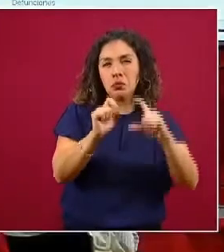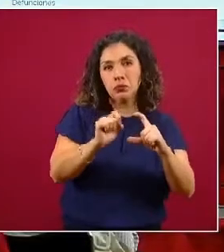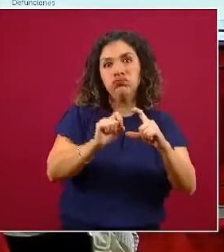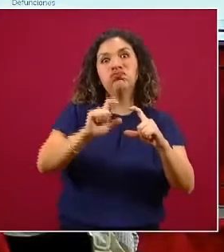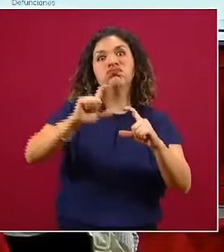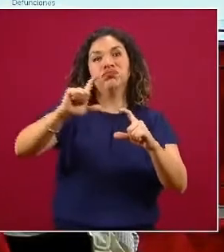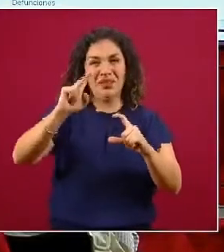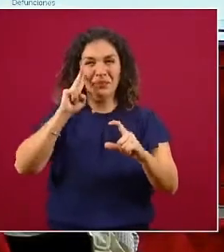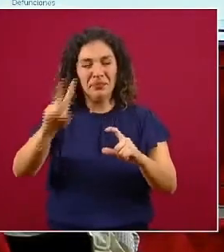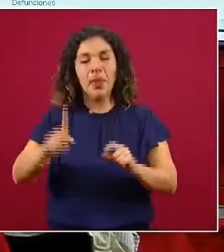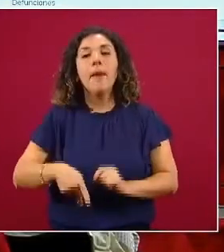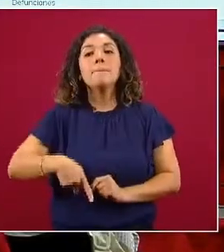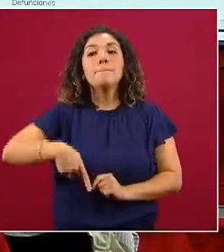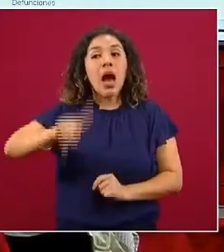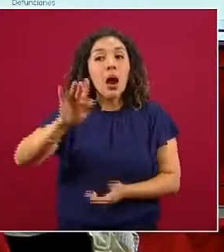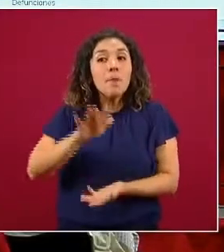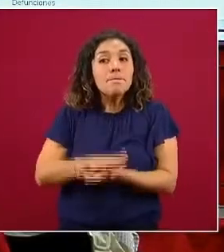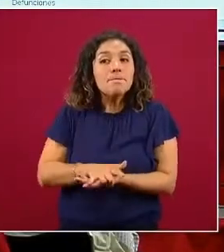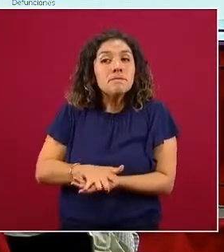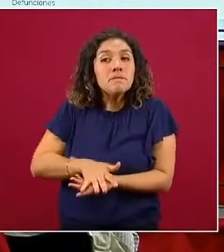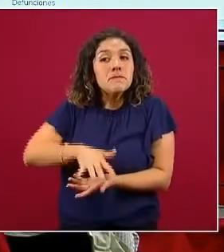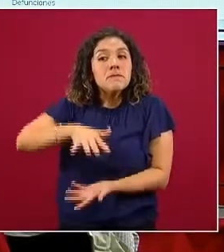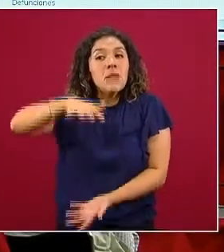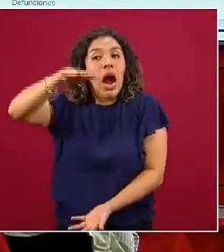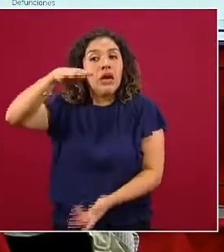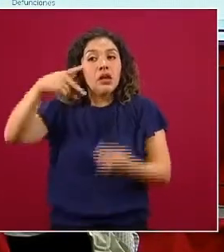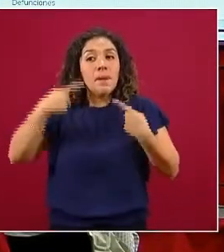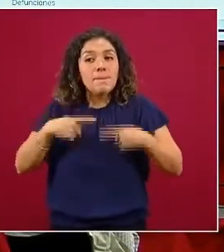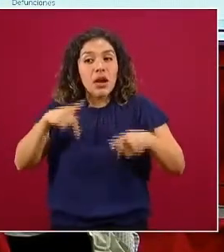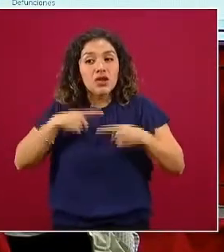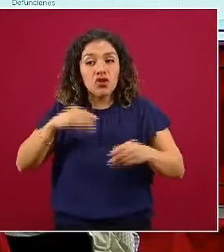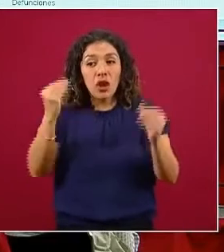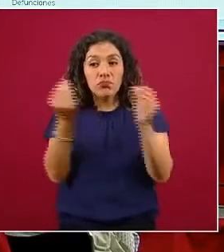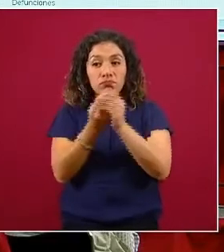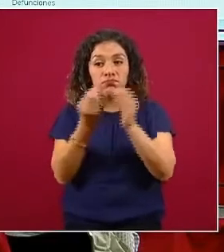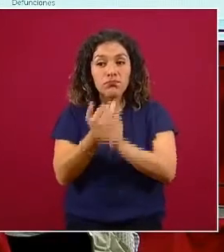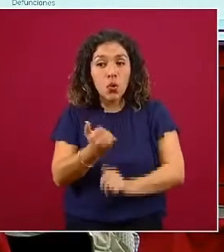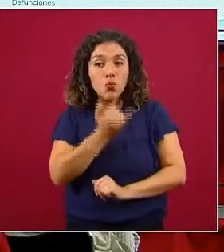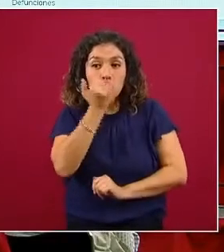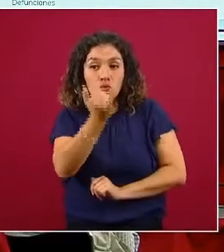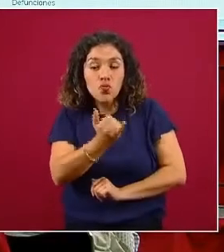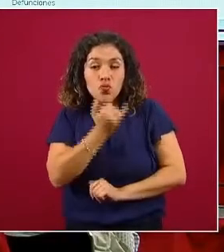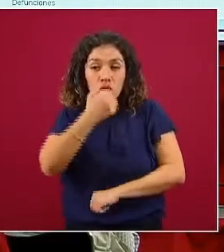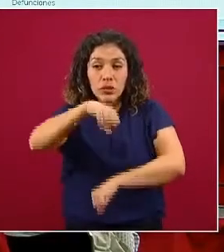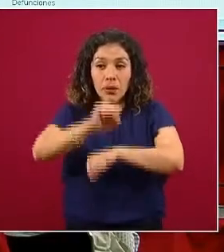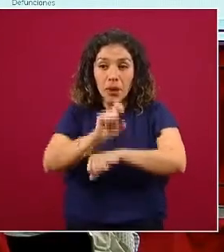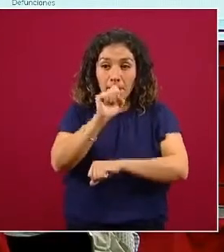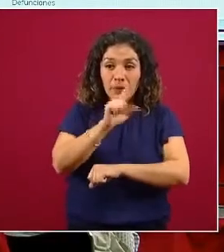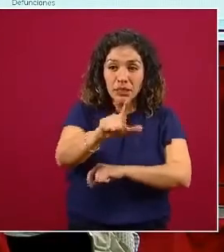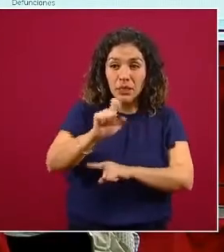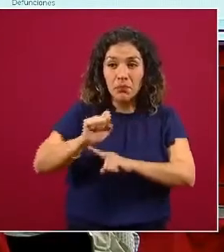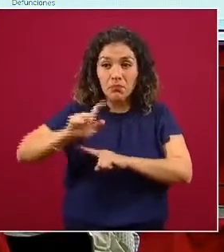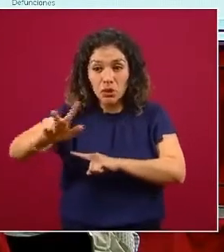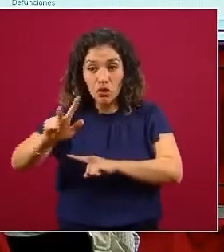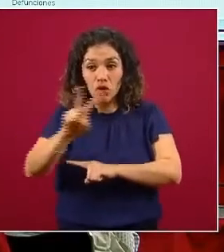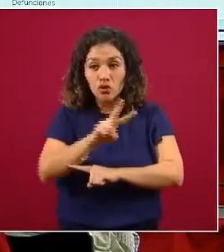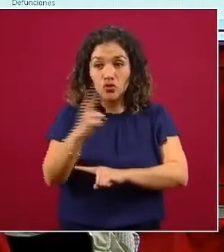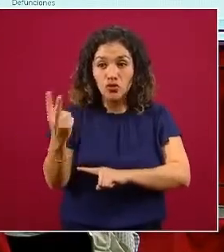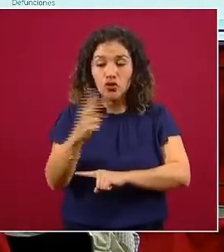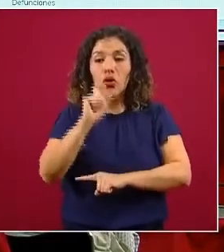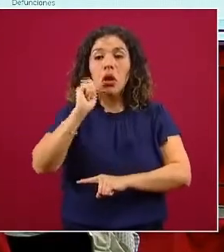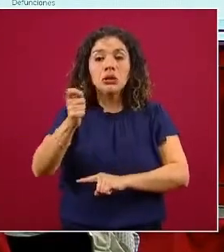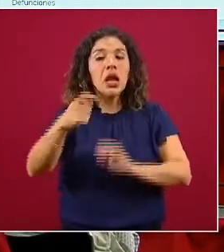embargo, veamos que la gran mayoría de los casos que se clasificaron como sospechosos en la 27 y en la 28 son